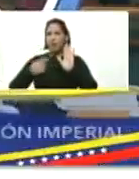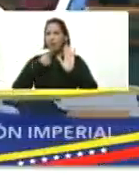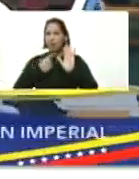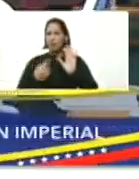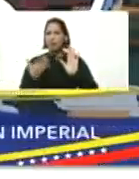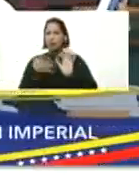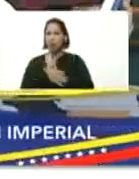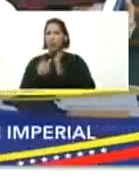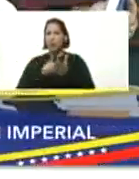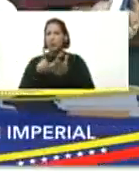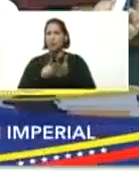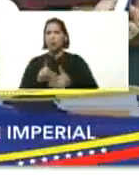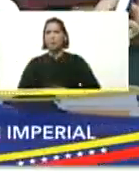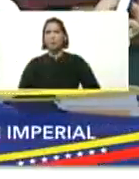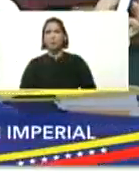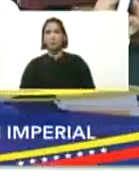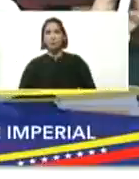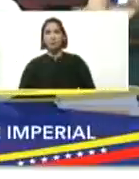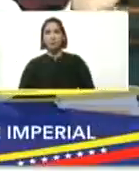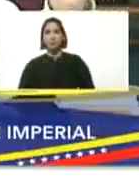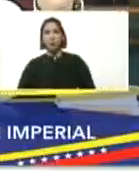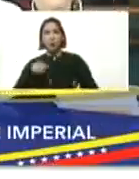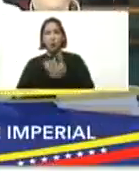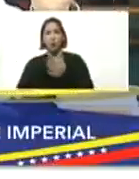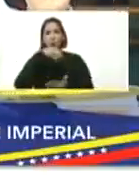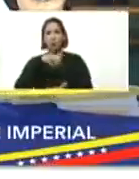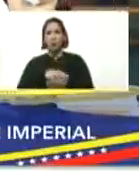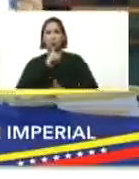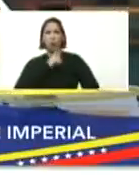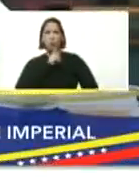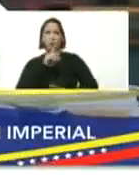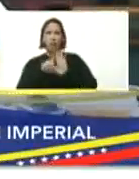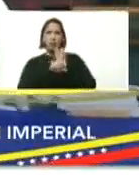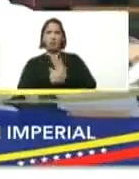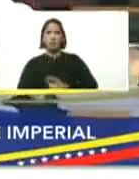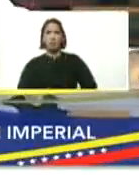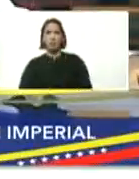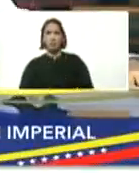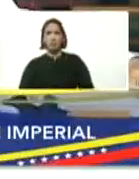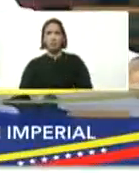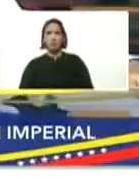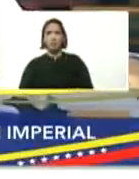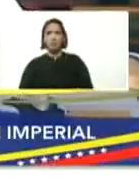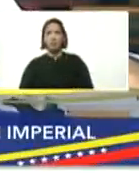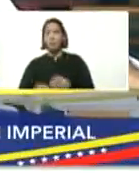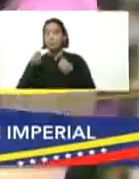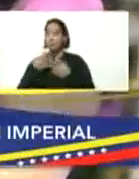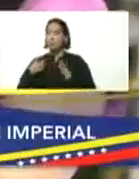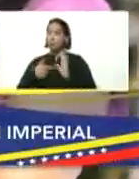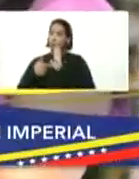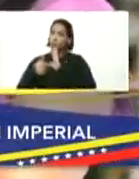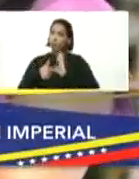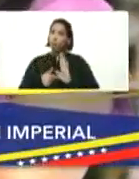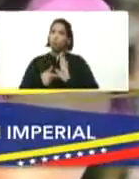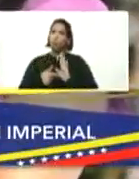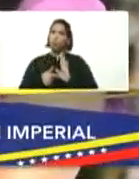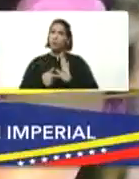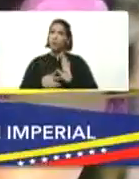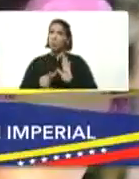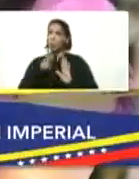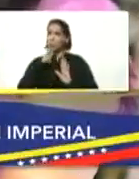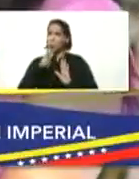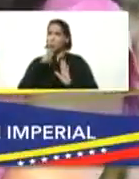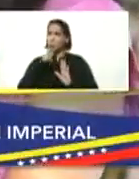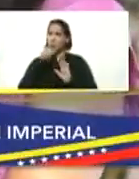libro maravilloso? El La FER, golpes de Estado en nombre de la ley. Aranza. Bueno, que demuestra la perversión de